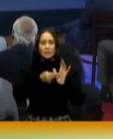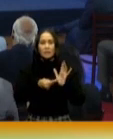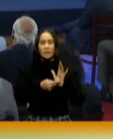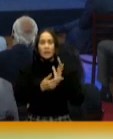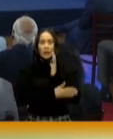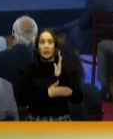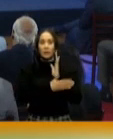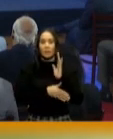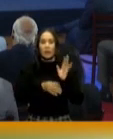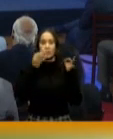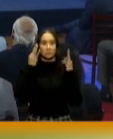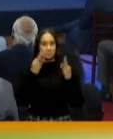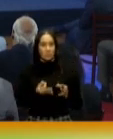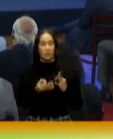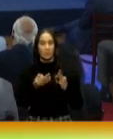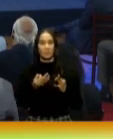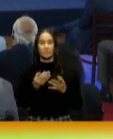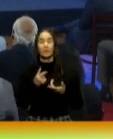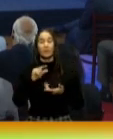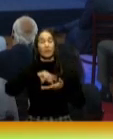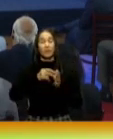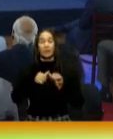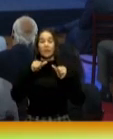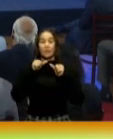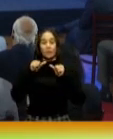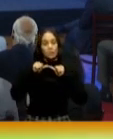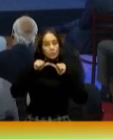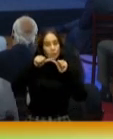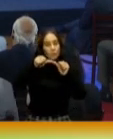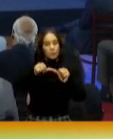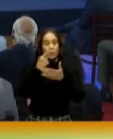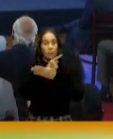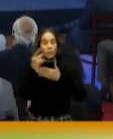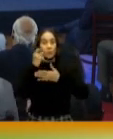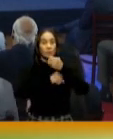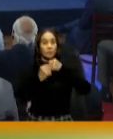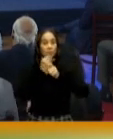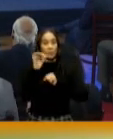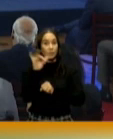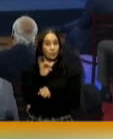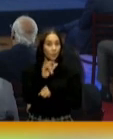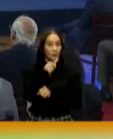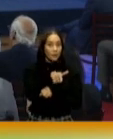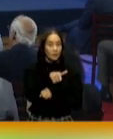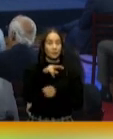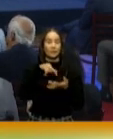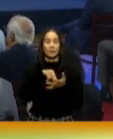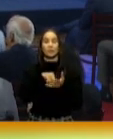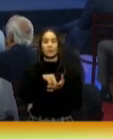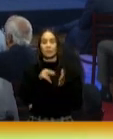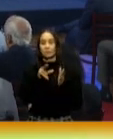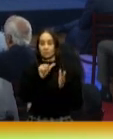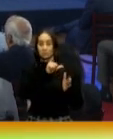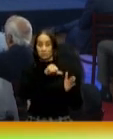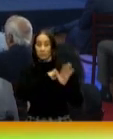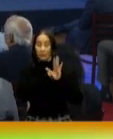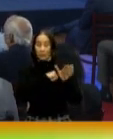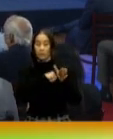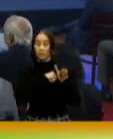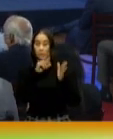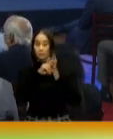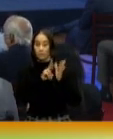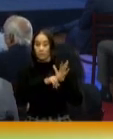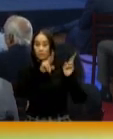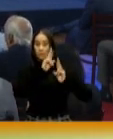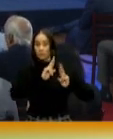todo en proceso electoral está hablando de las virtudes que entiende el gobierno ha